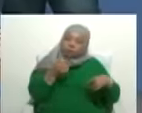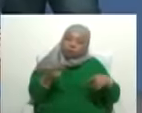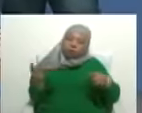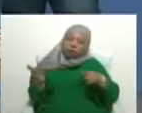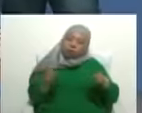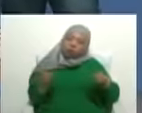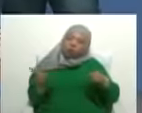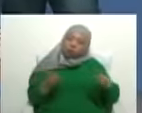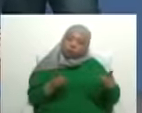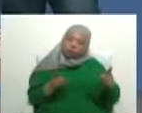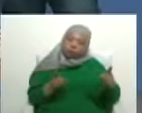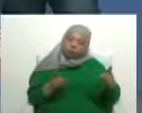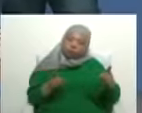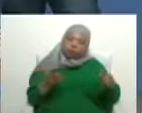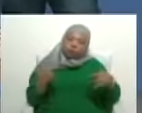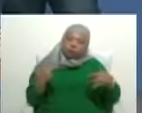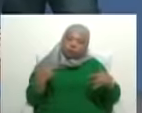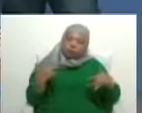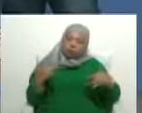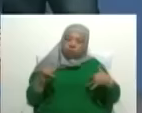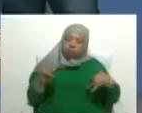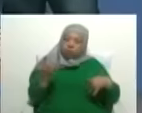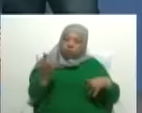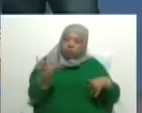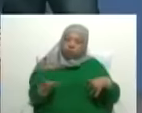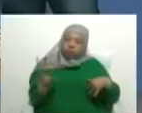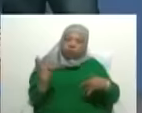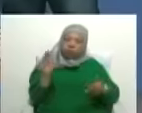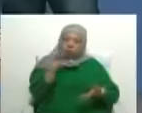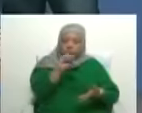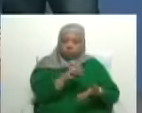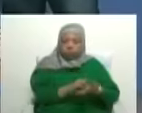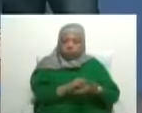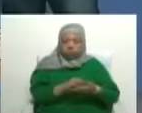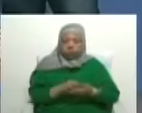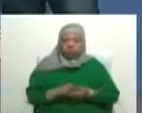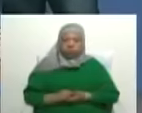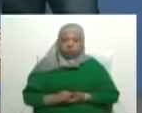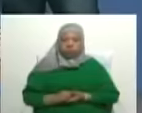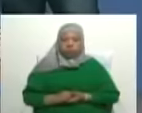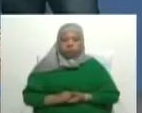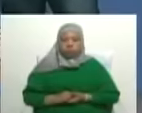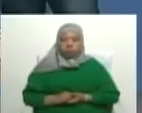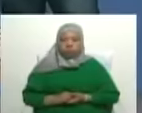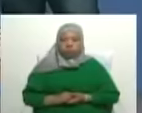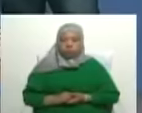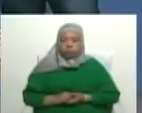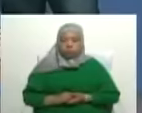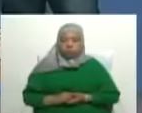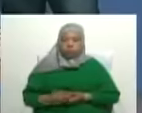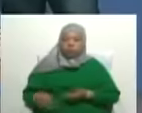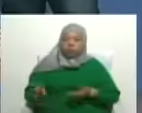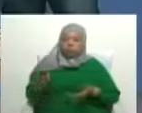diálogo y de la negociación. Vengan. Y te digo, te repito,